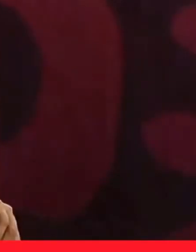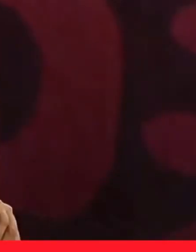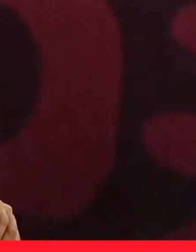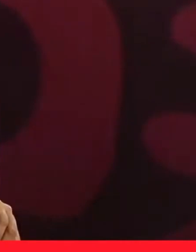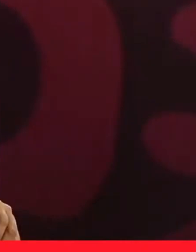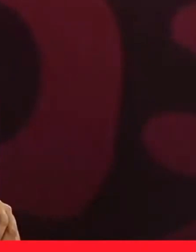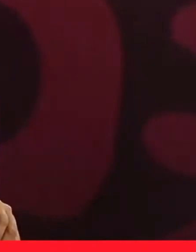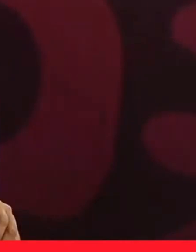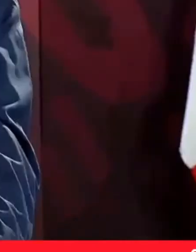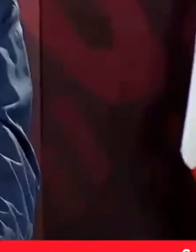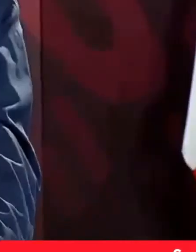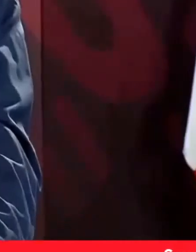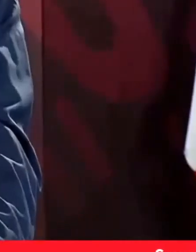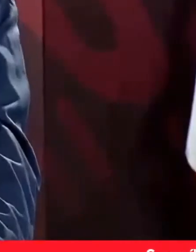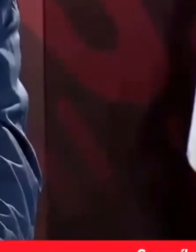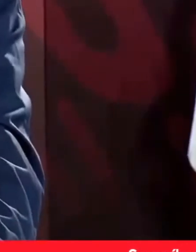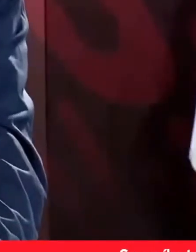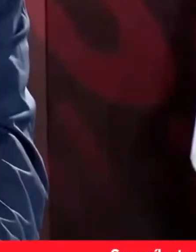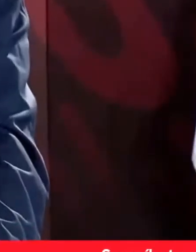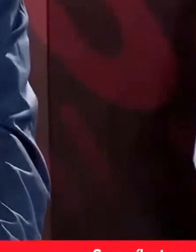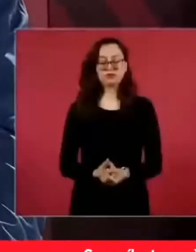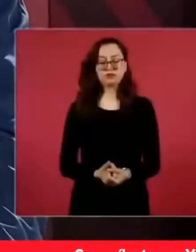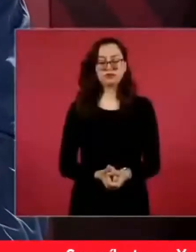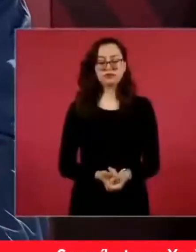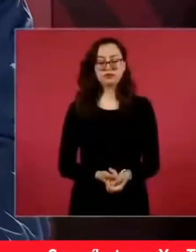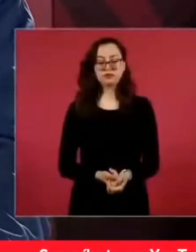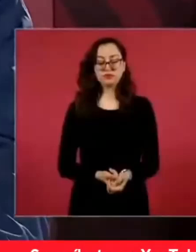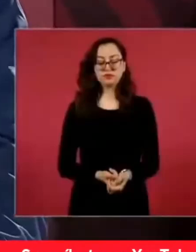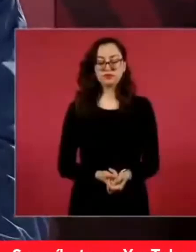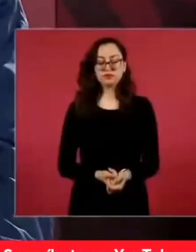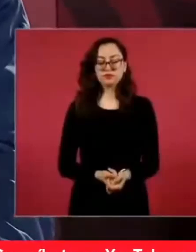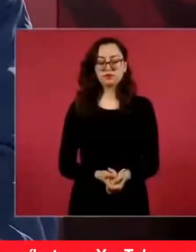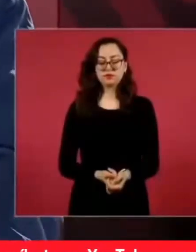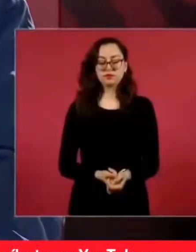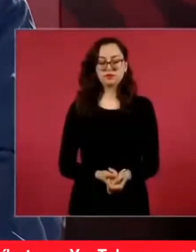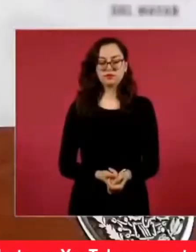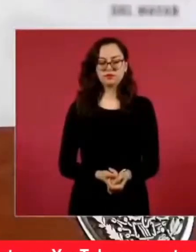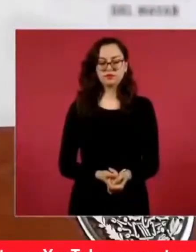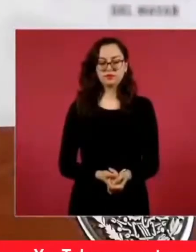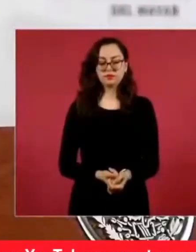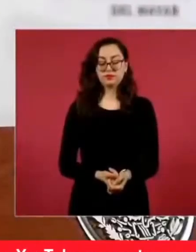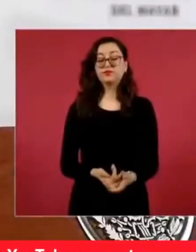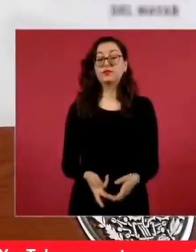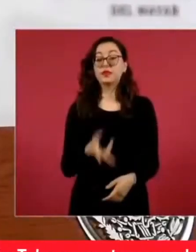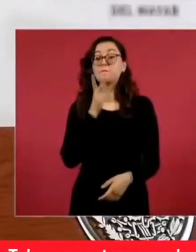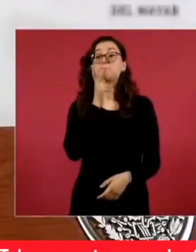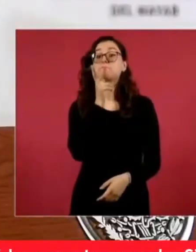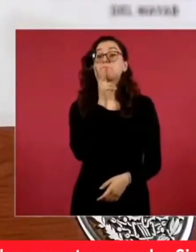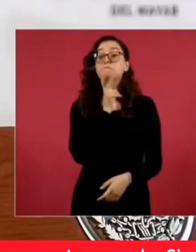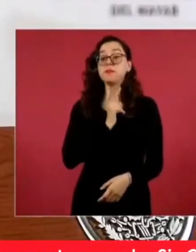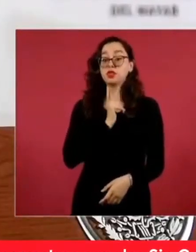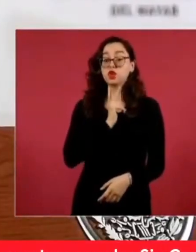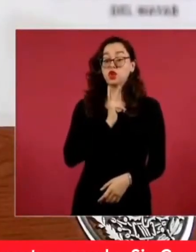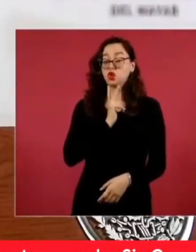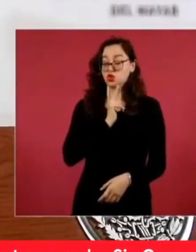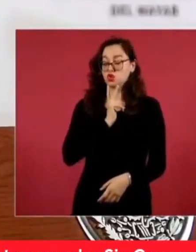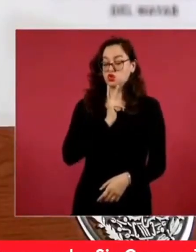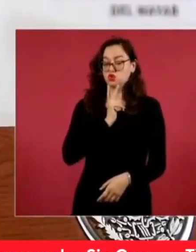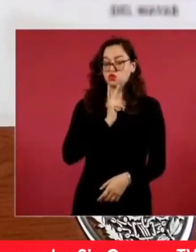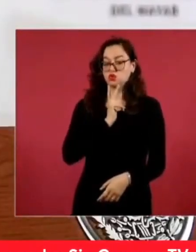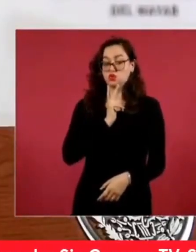hoy, si hubiese seguido la misma política. Y en el caso del petróleo, estaríamos